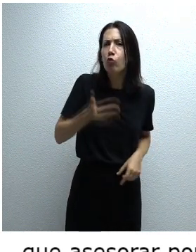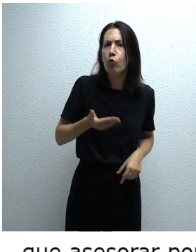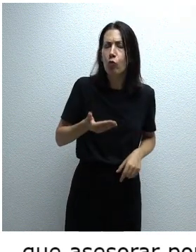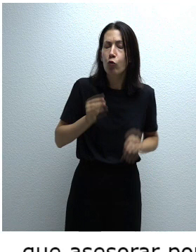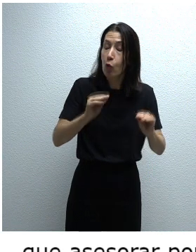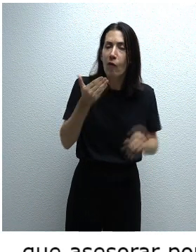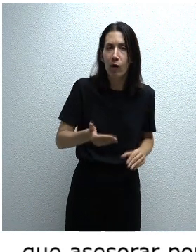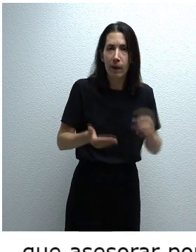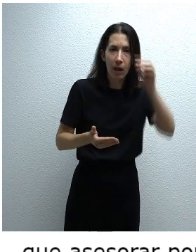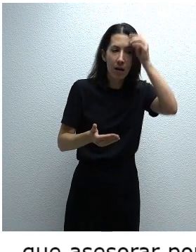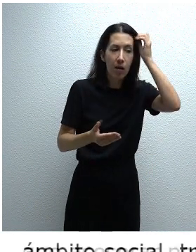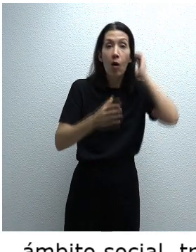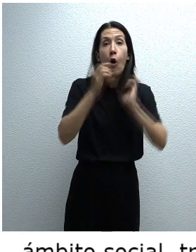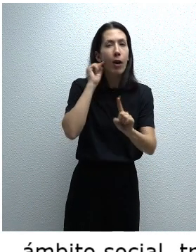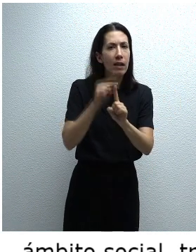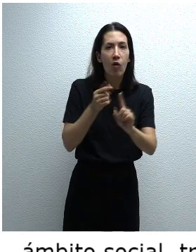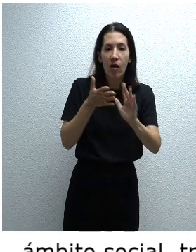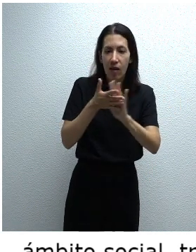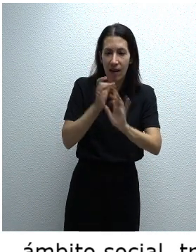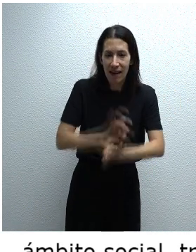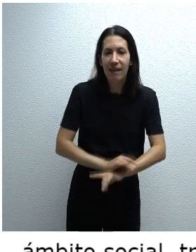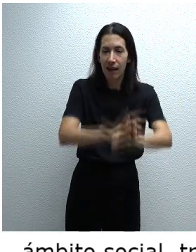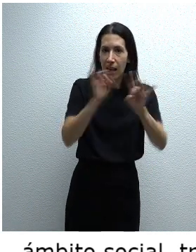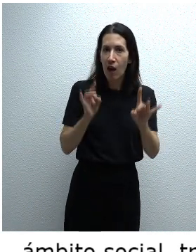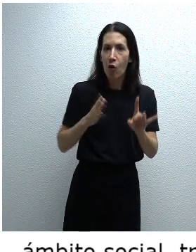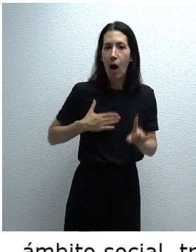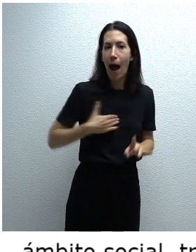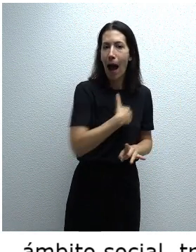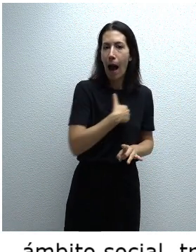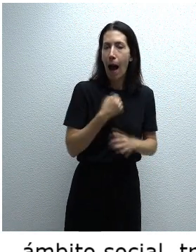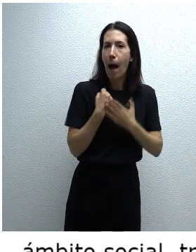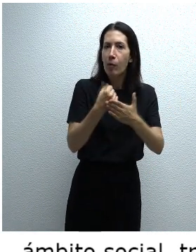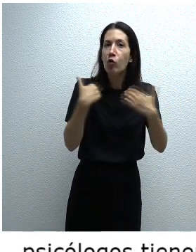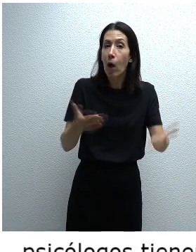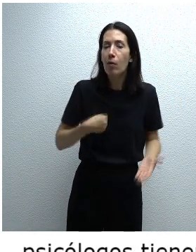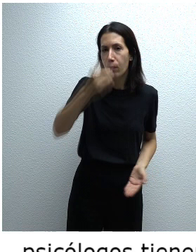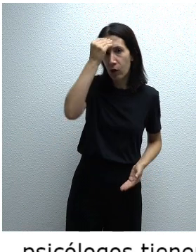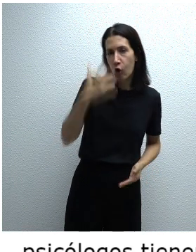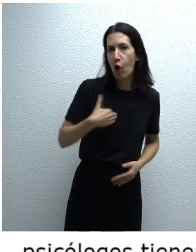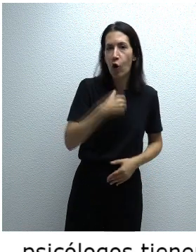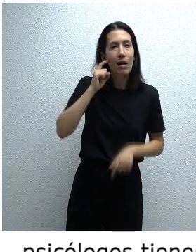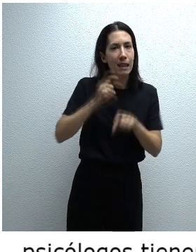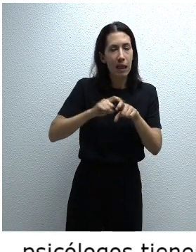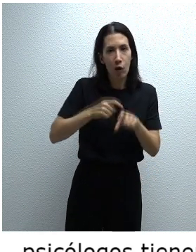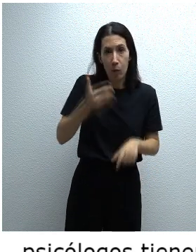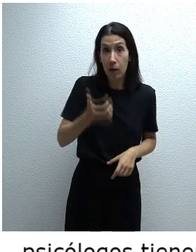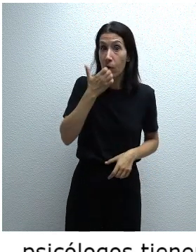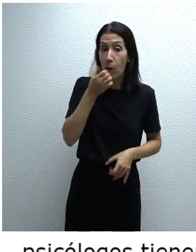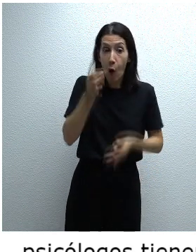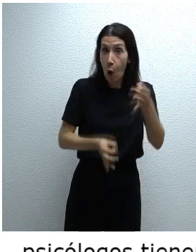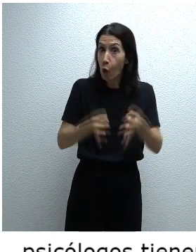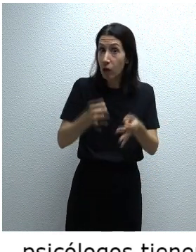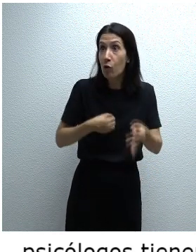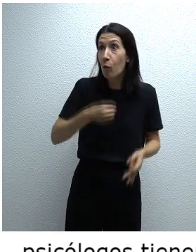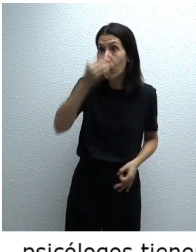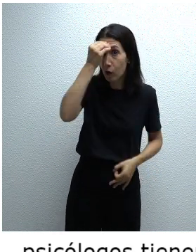para perfilar esos apoyos yo creo que va a ser muy importante la aportación de los psicólogos. Ahí justicia va a tener que hacer un